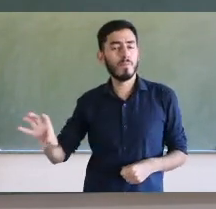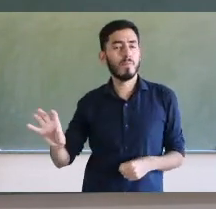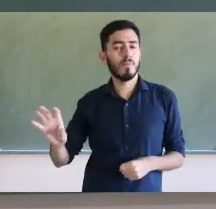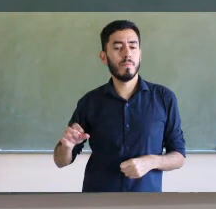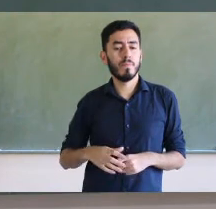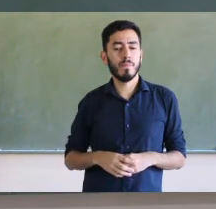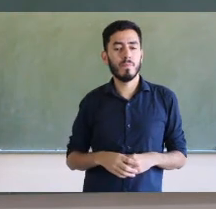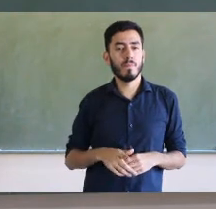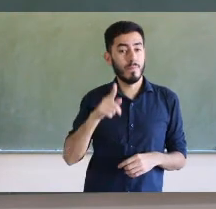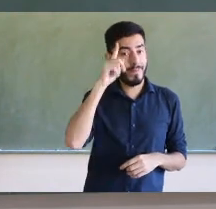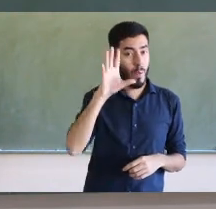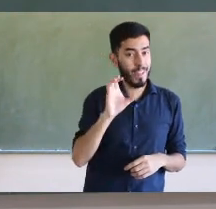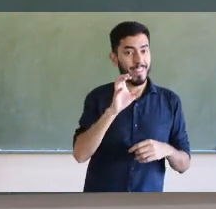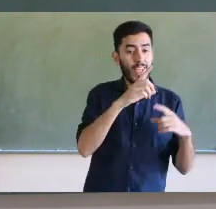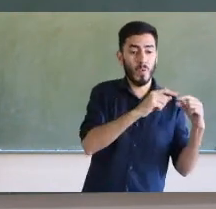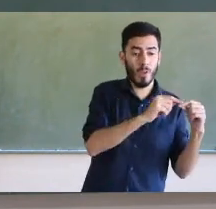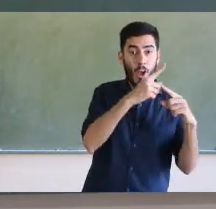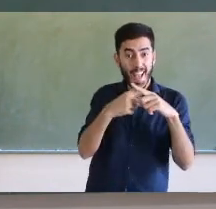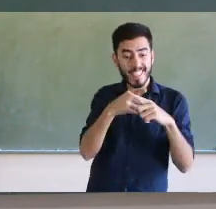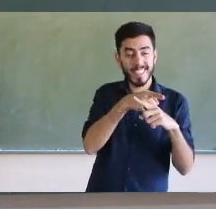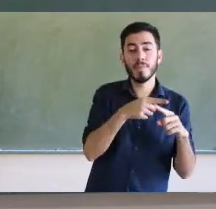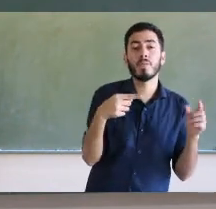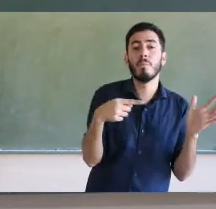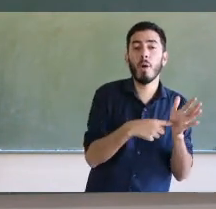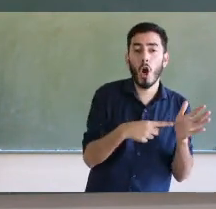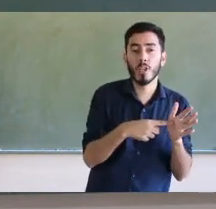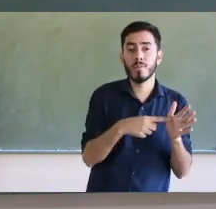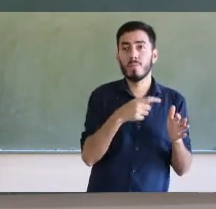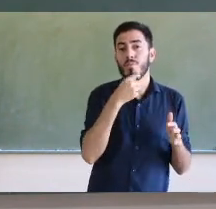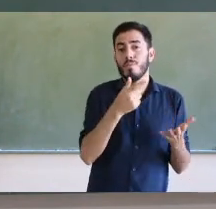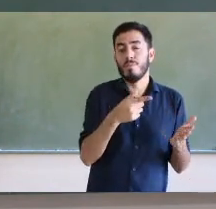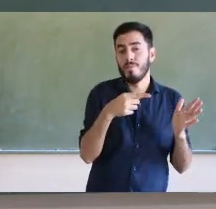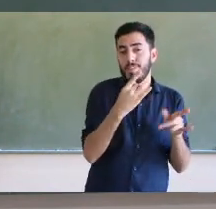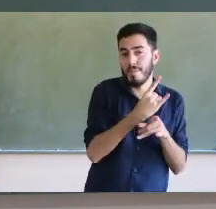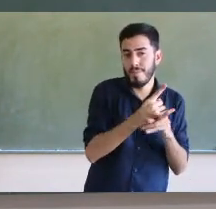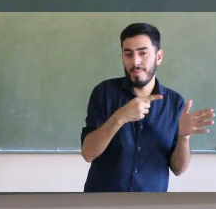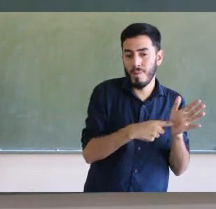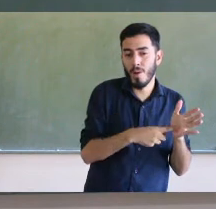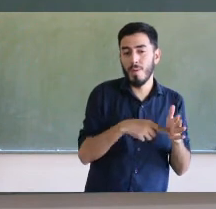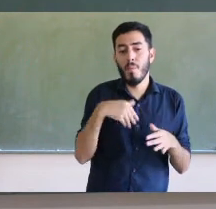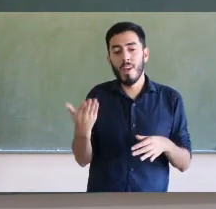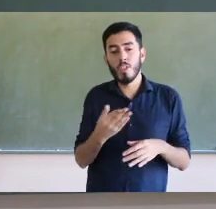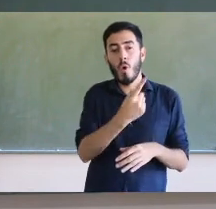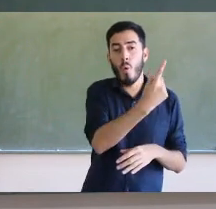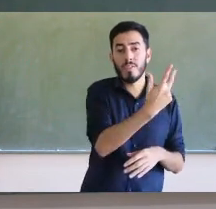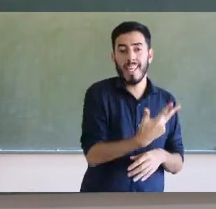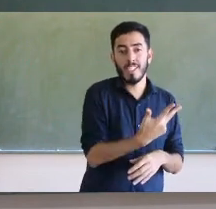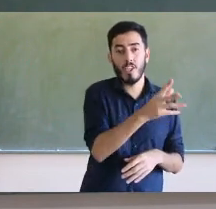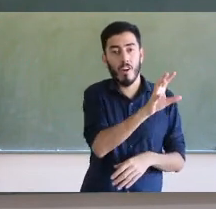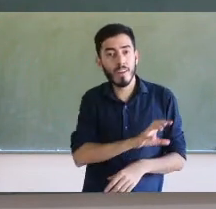al lado de la x está un número multiplicando. Si no hay otro signo, por supuesto. Por lo tanto el 1 tercio va a pasar